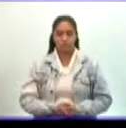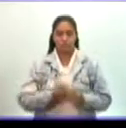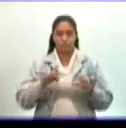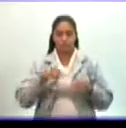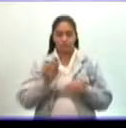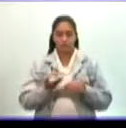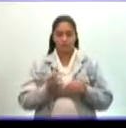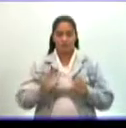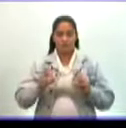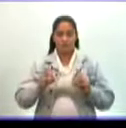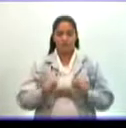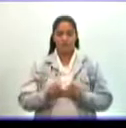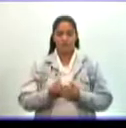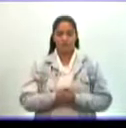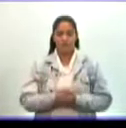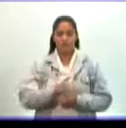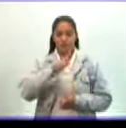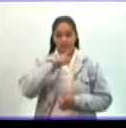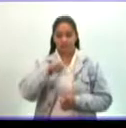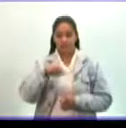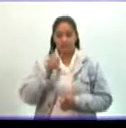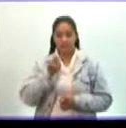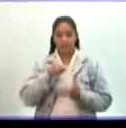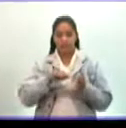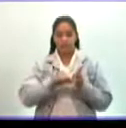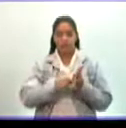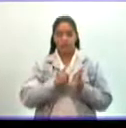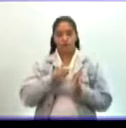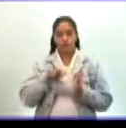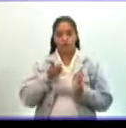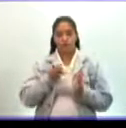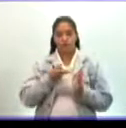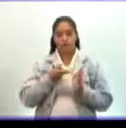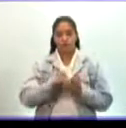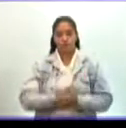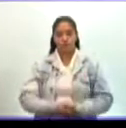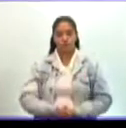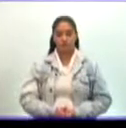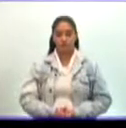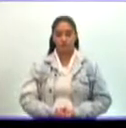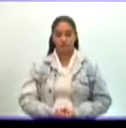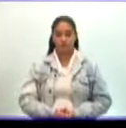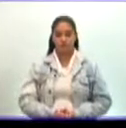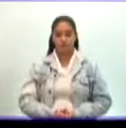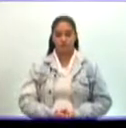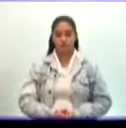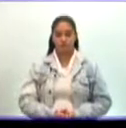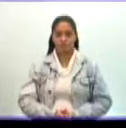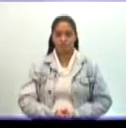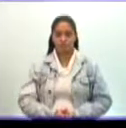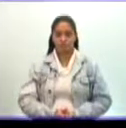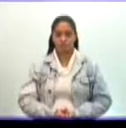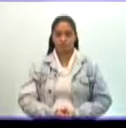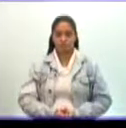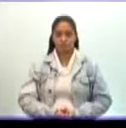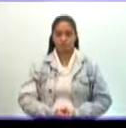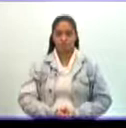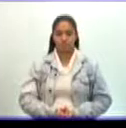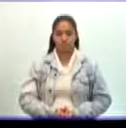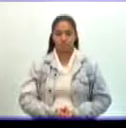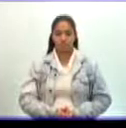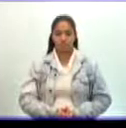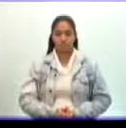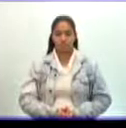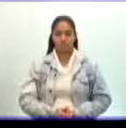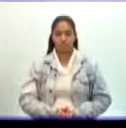calcular, aplicando la propiedad fundamental de que el producto de los extremos es igual al producto de los